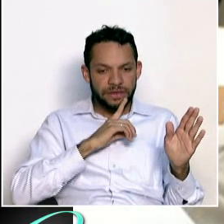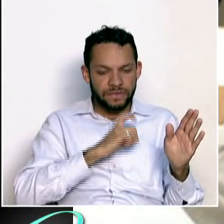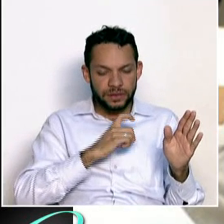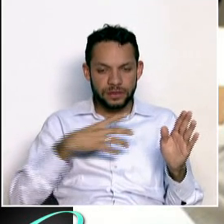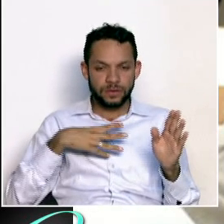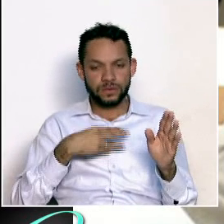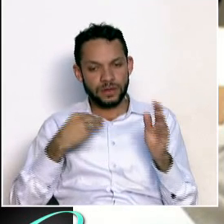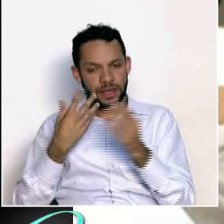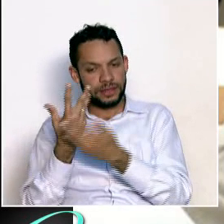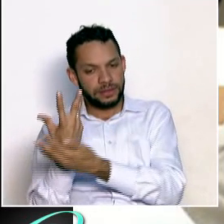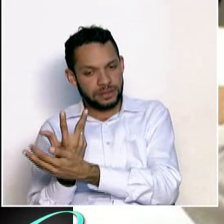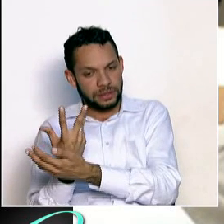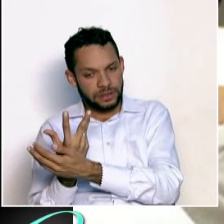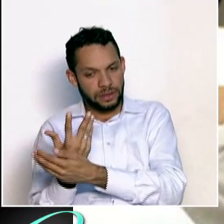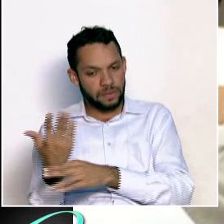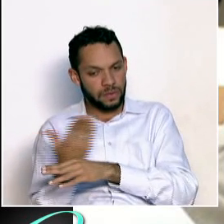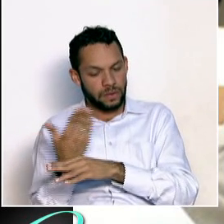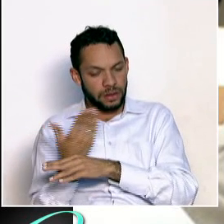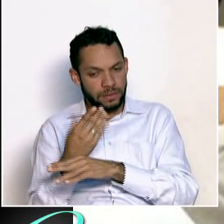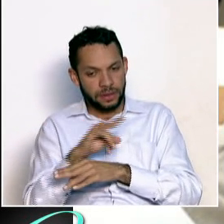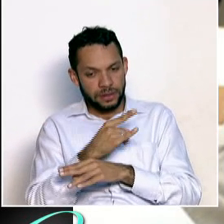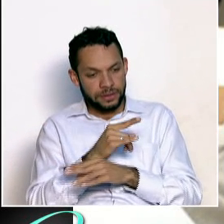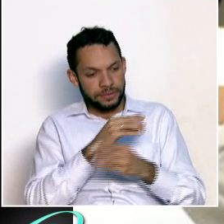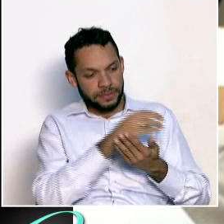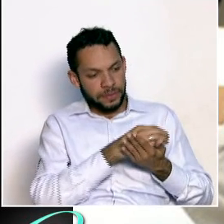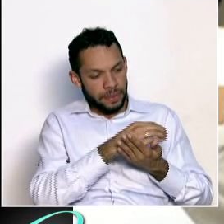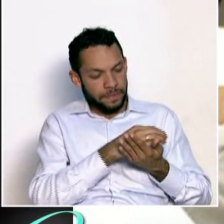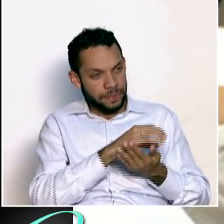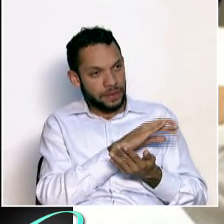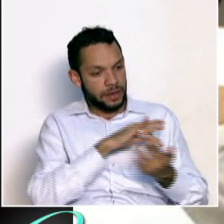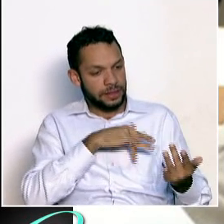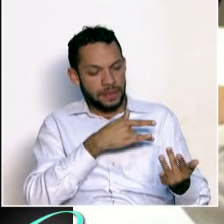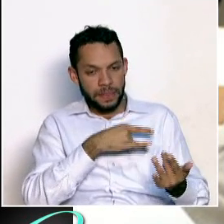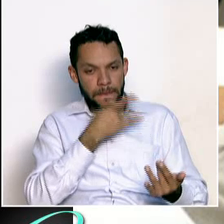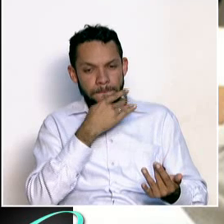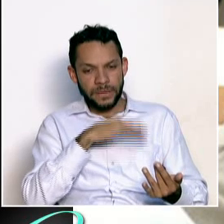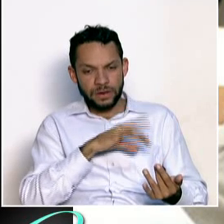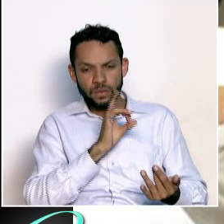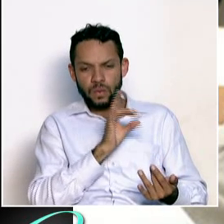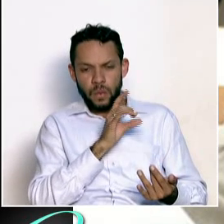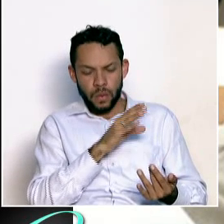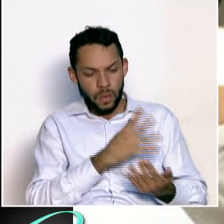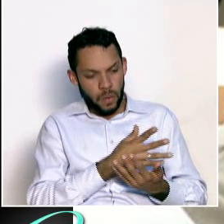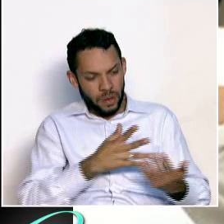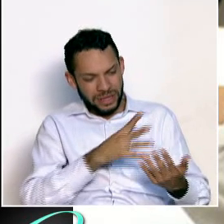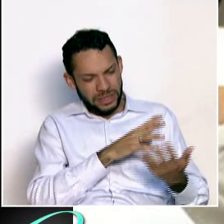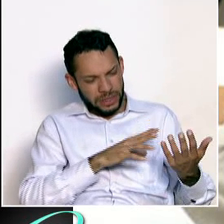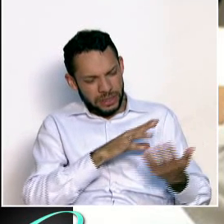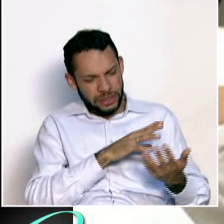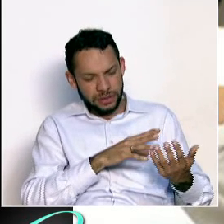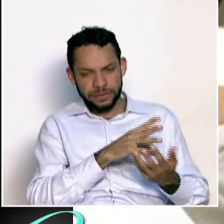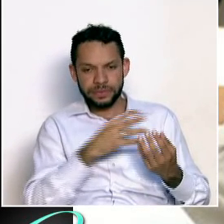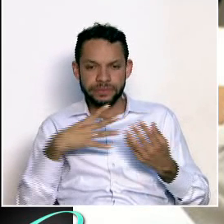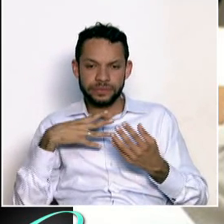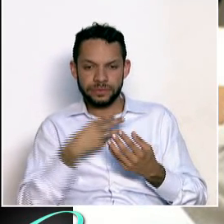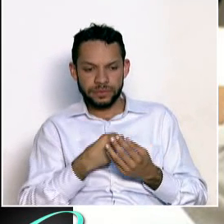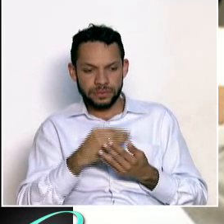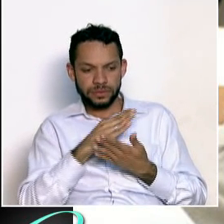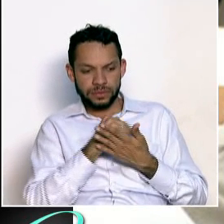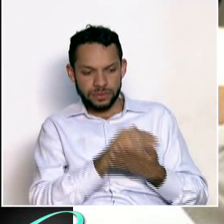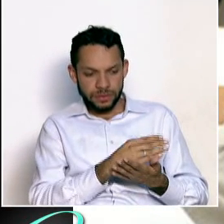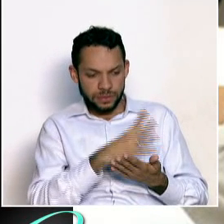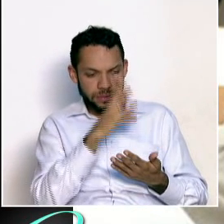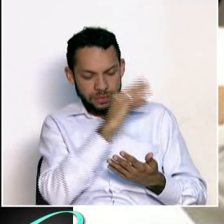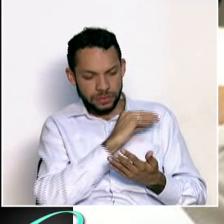tradicional encuentra que en los síntomas o en las dolencias que un paciente manifiesta no